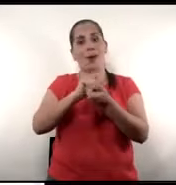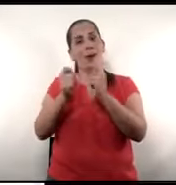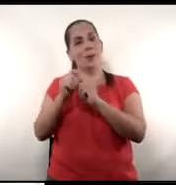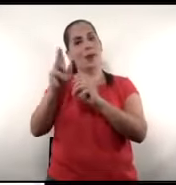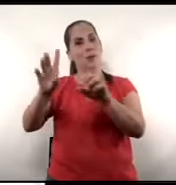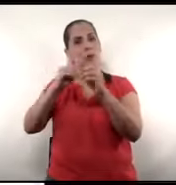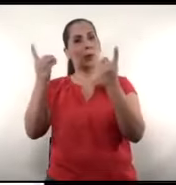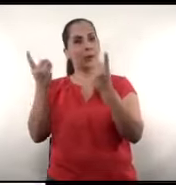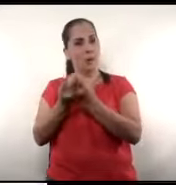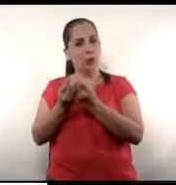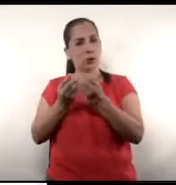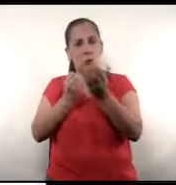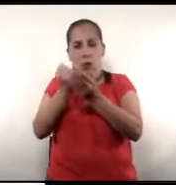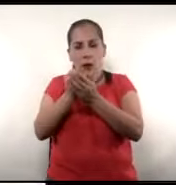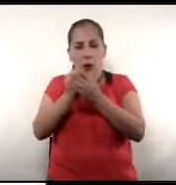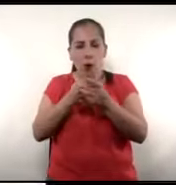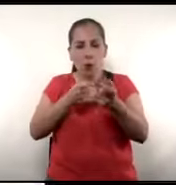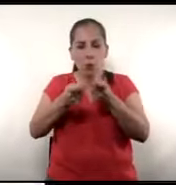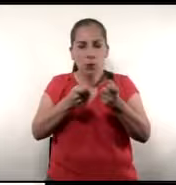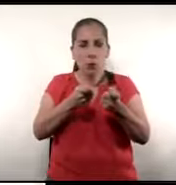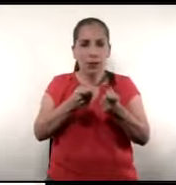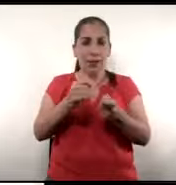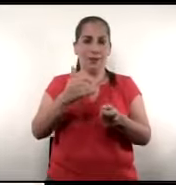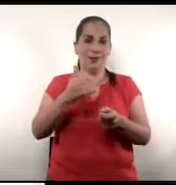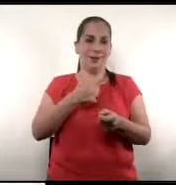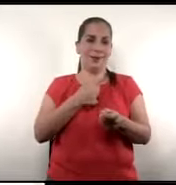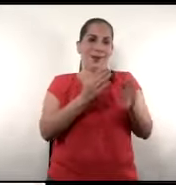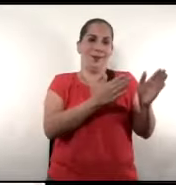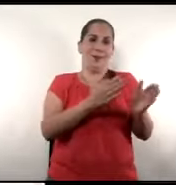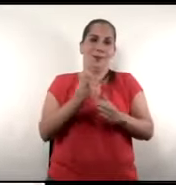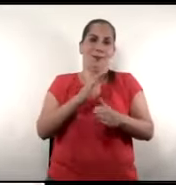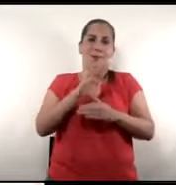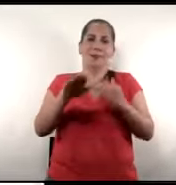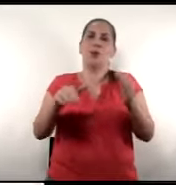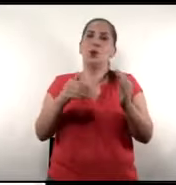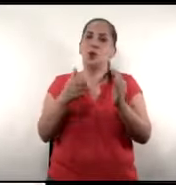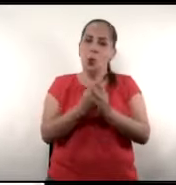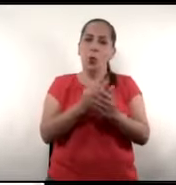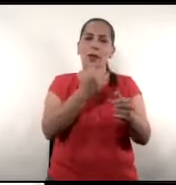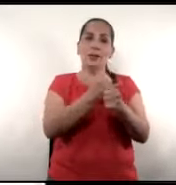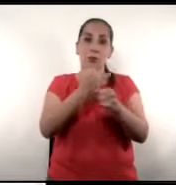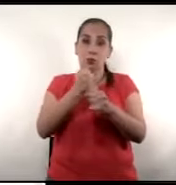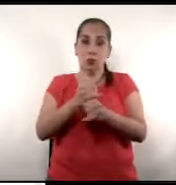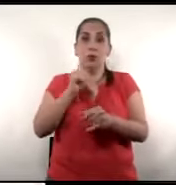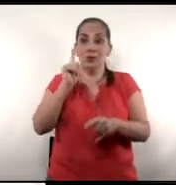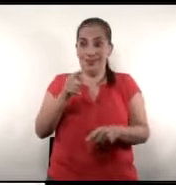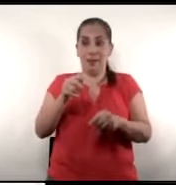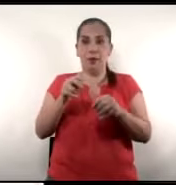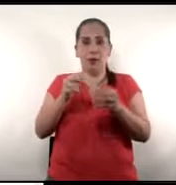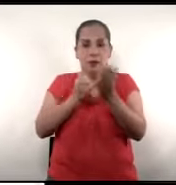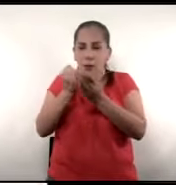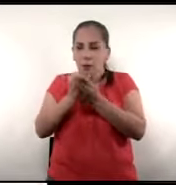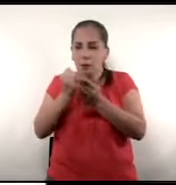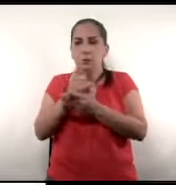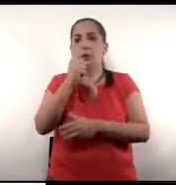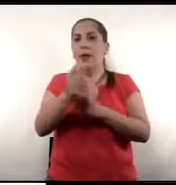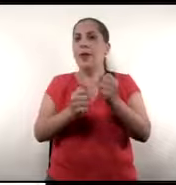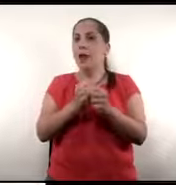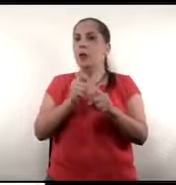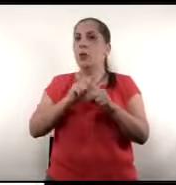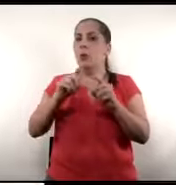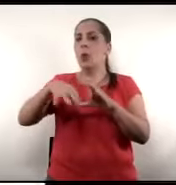auditoría que tenga un plan de auditoría donde todas las entidades sean auditadas todos los años, pero